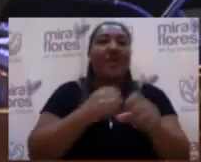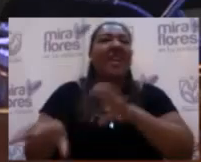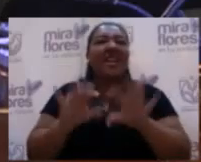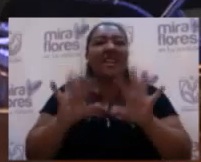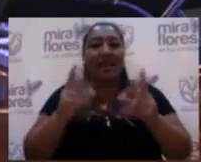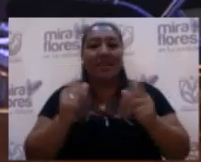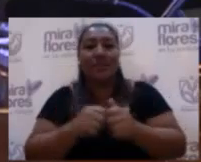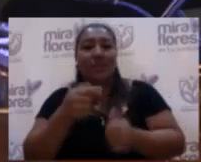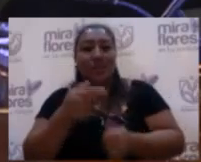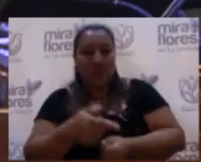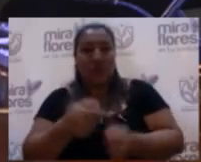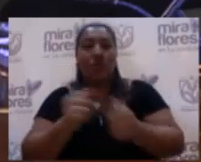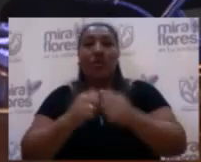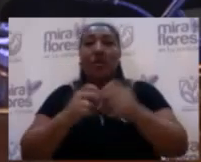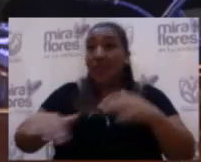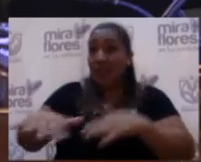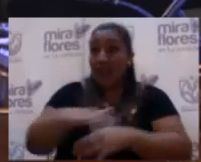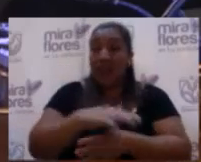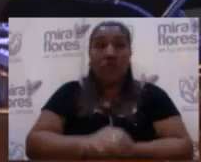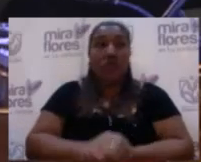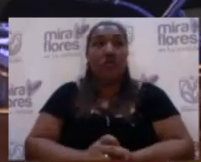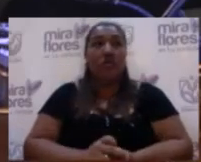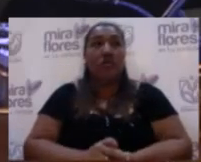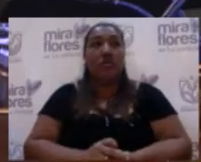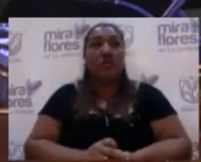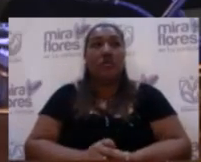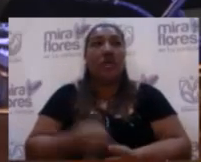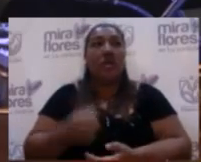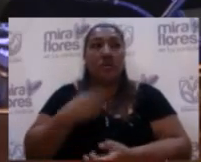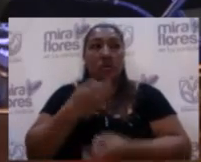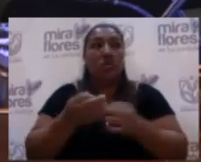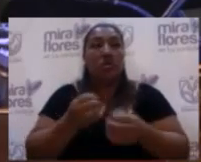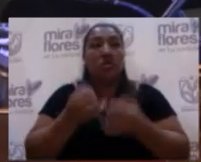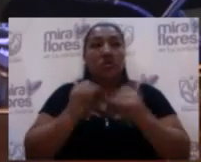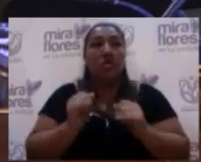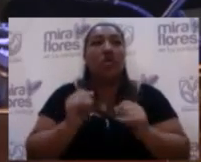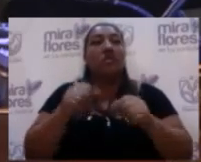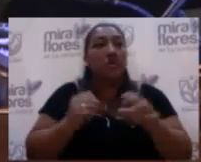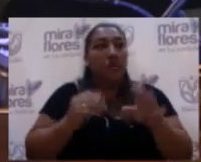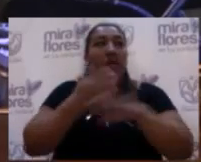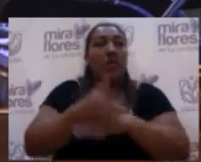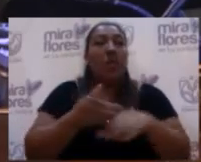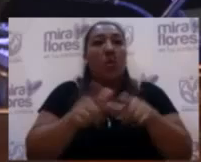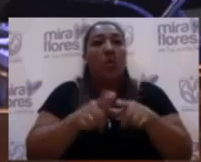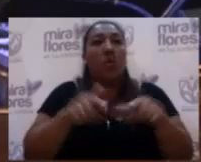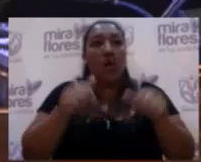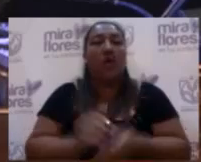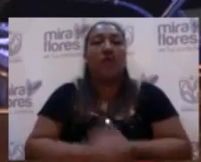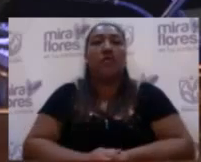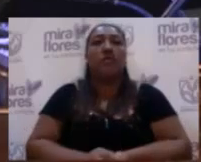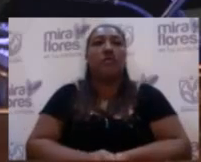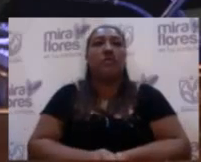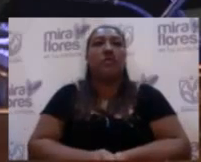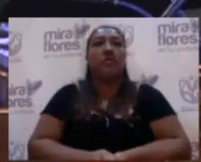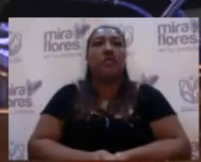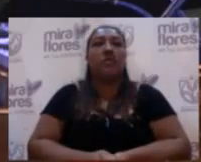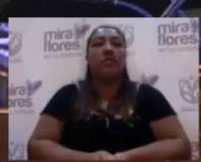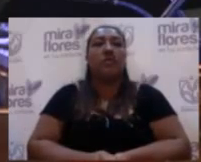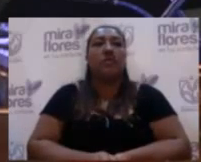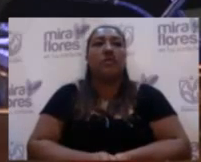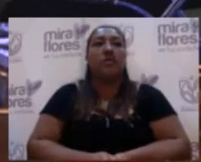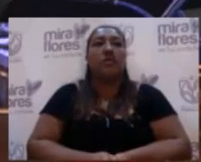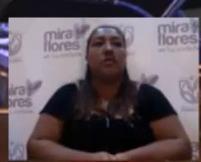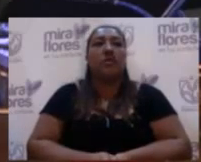Asociación Receptora de la Donación. Eso es lo que queríamos destacar, porque se nos informó que habían ido al lugar, habían constatado que efectivamente hacía obra